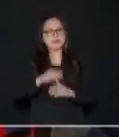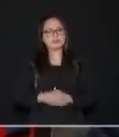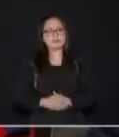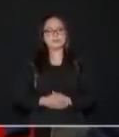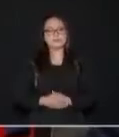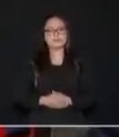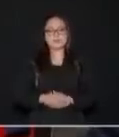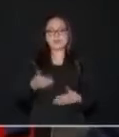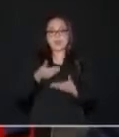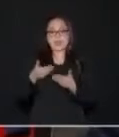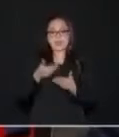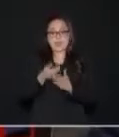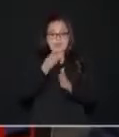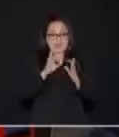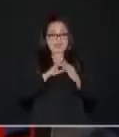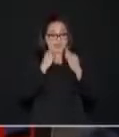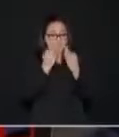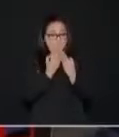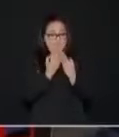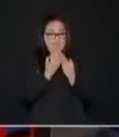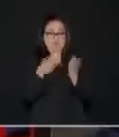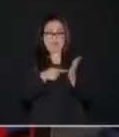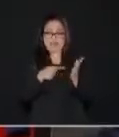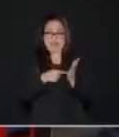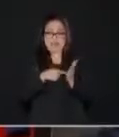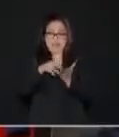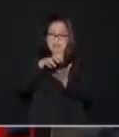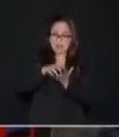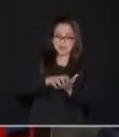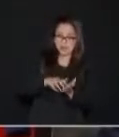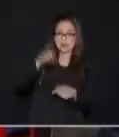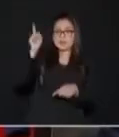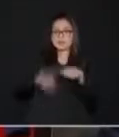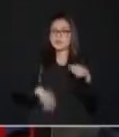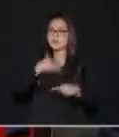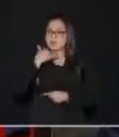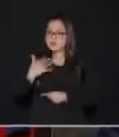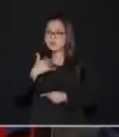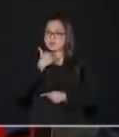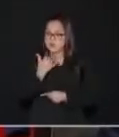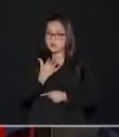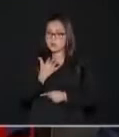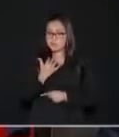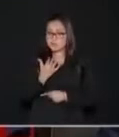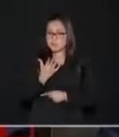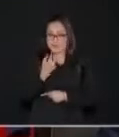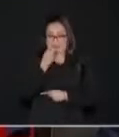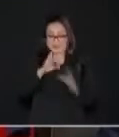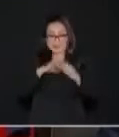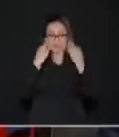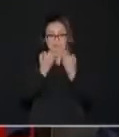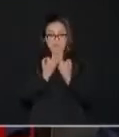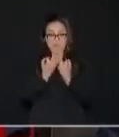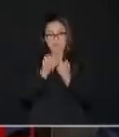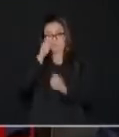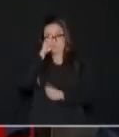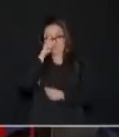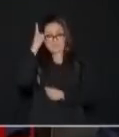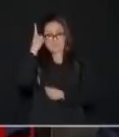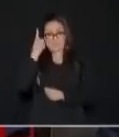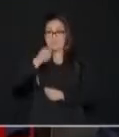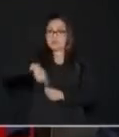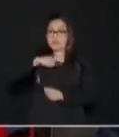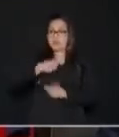con esta fórmula sencilla de acabar con la corrupción y llevar a la